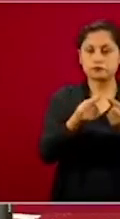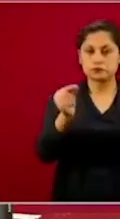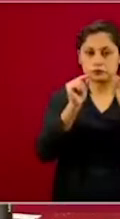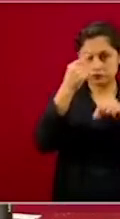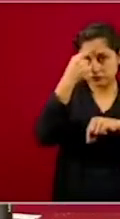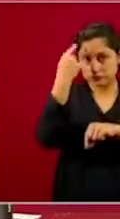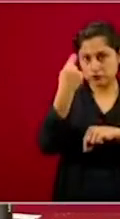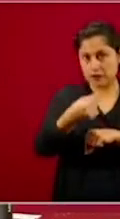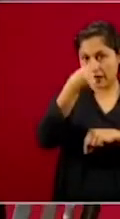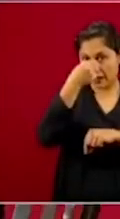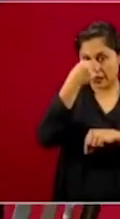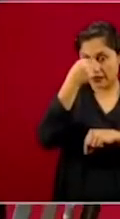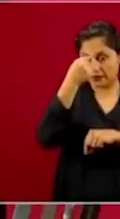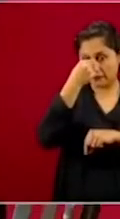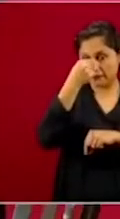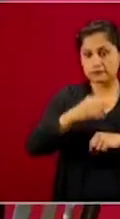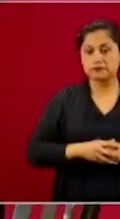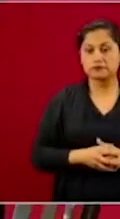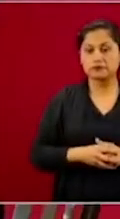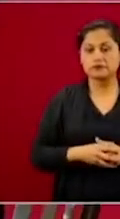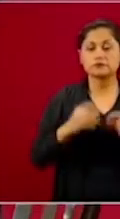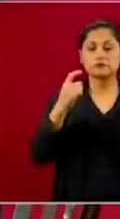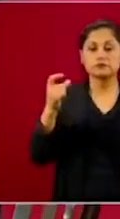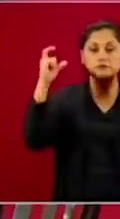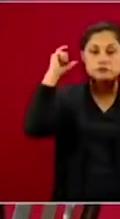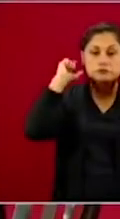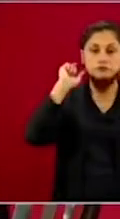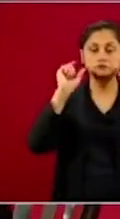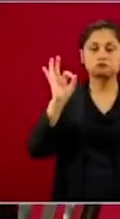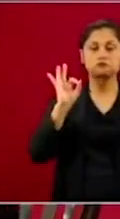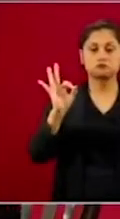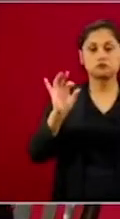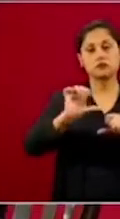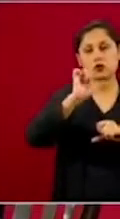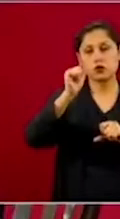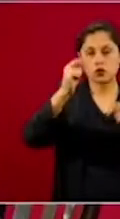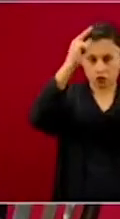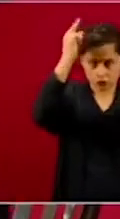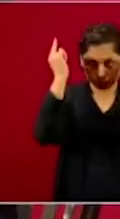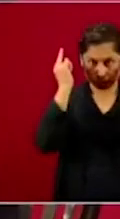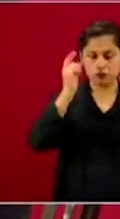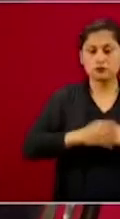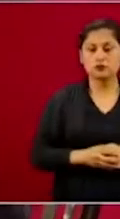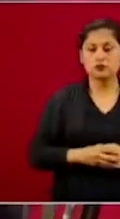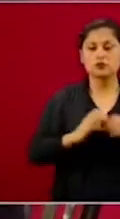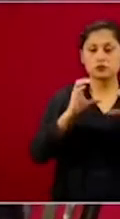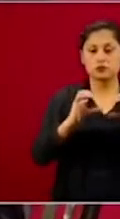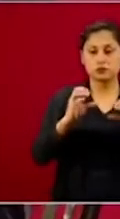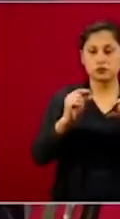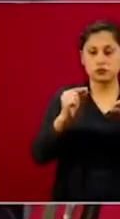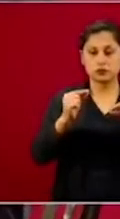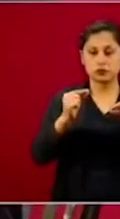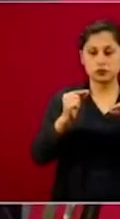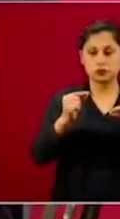para la nariz. Estos tienen unas cómodas orejeras, hay unos que se ponen por arriba del, pero entonces hay que cuidar que el borde esté arriba.